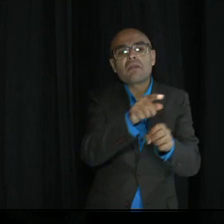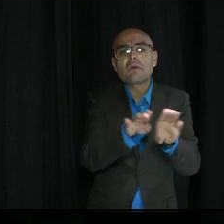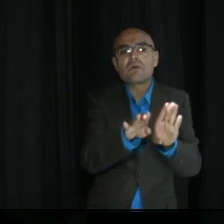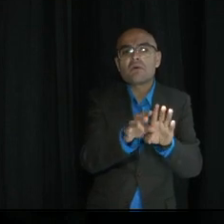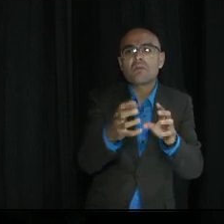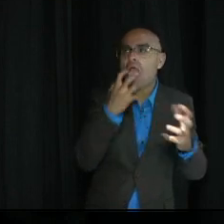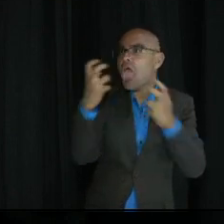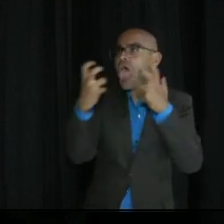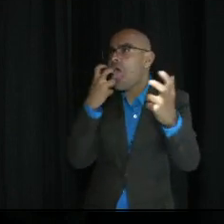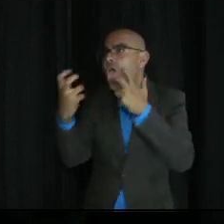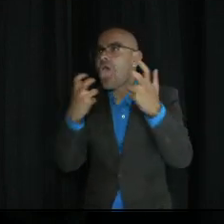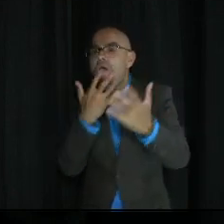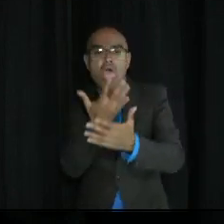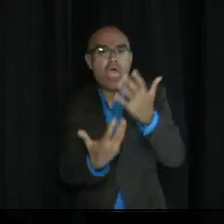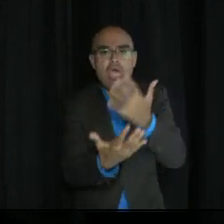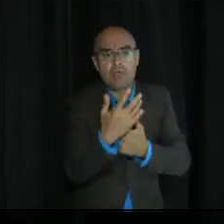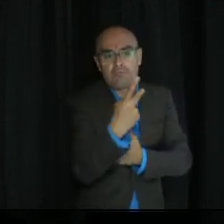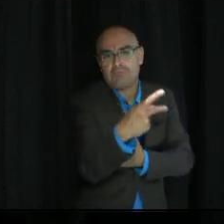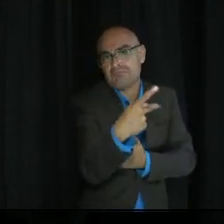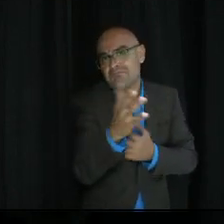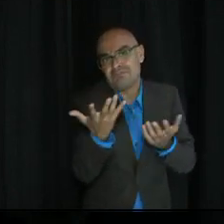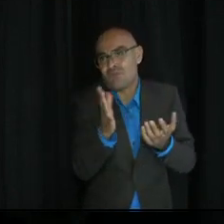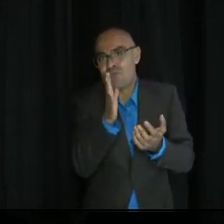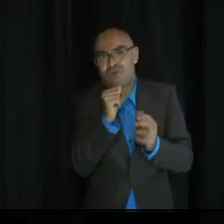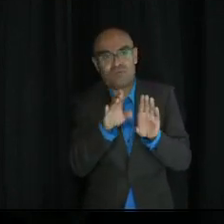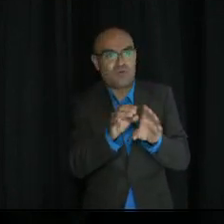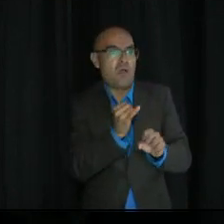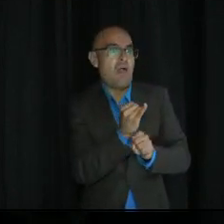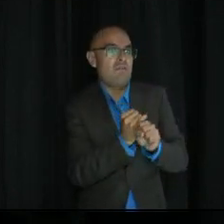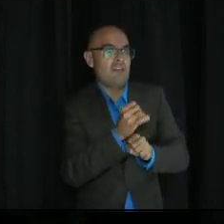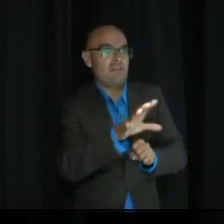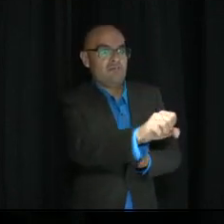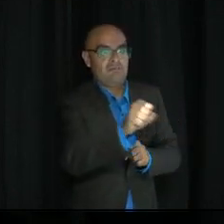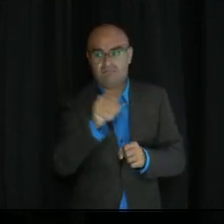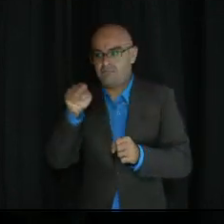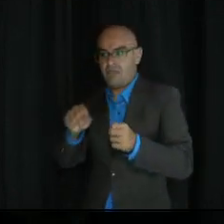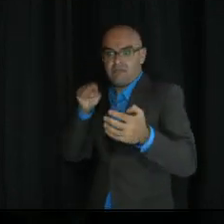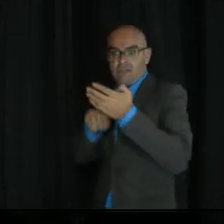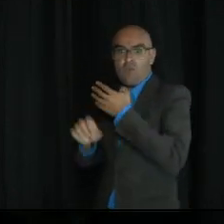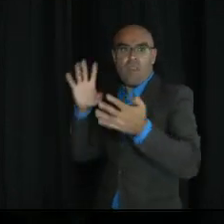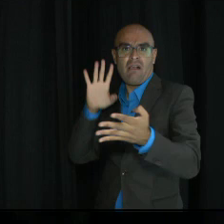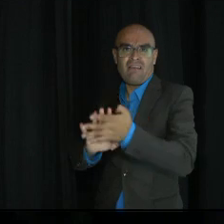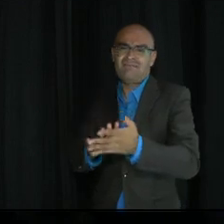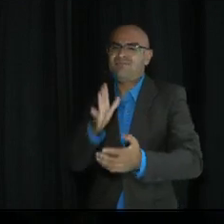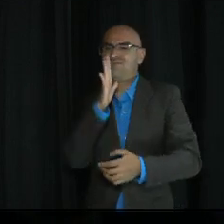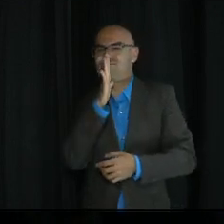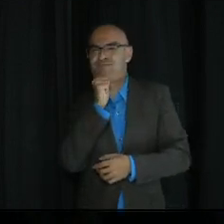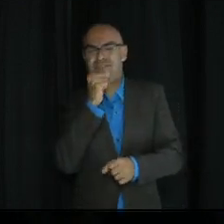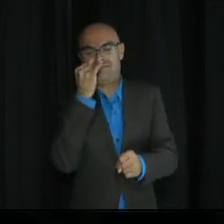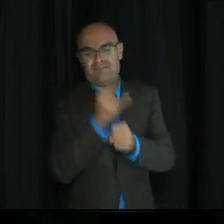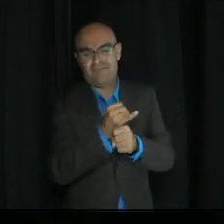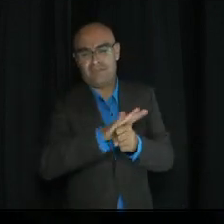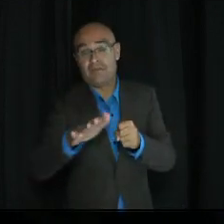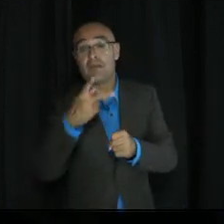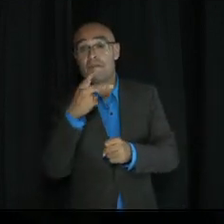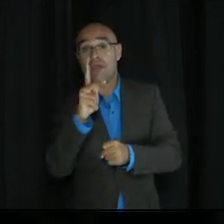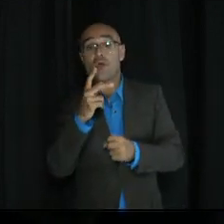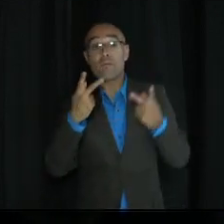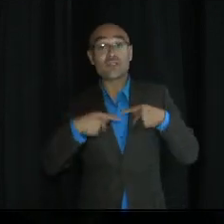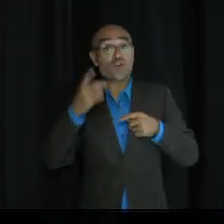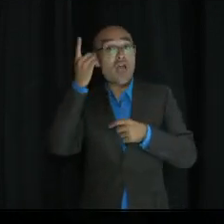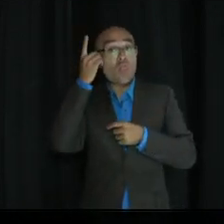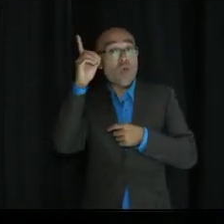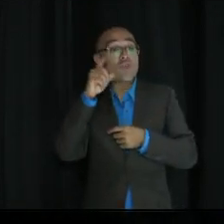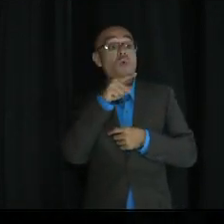puede ser, ahora sí que sujeto de investigación. No menos importante, el propietario de ese animal,